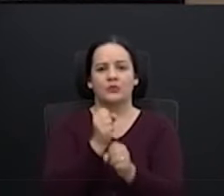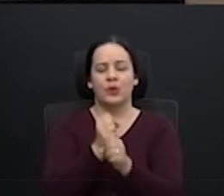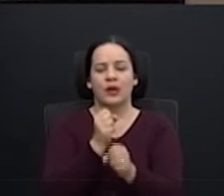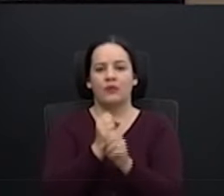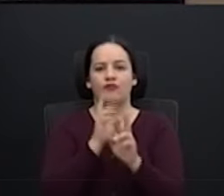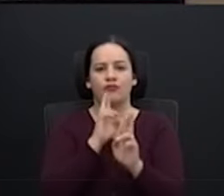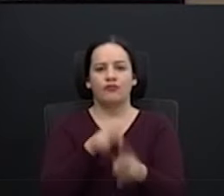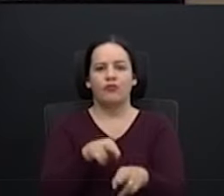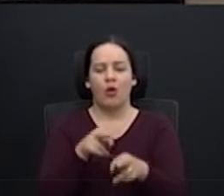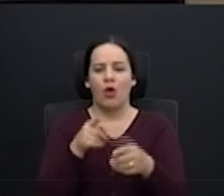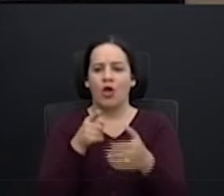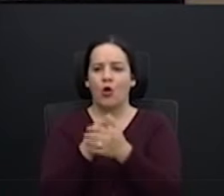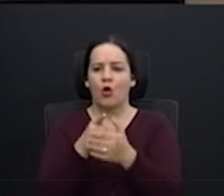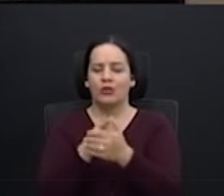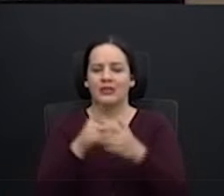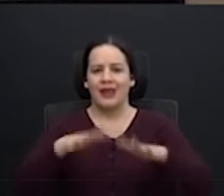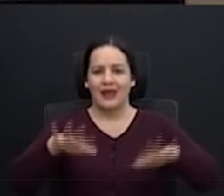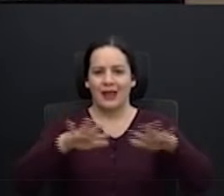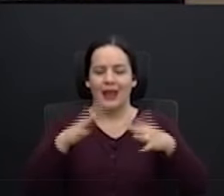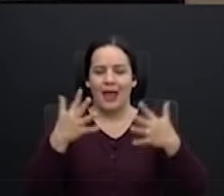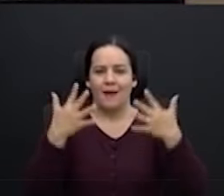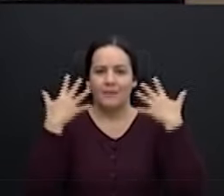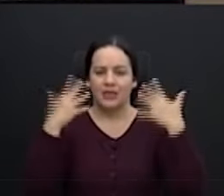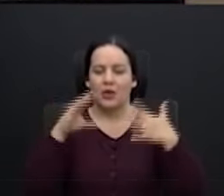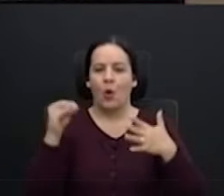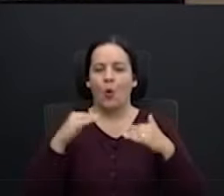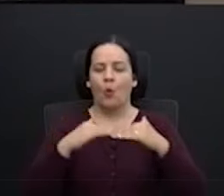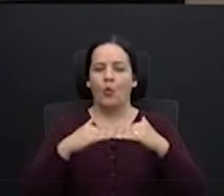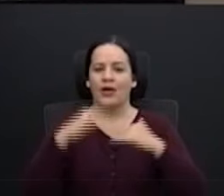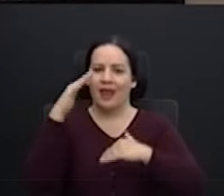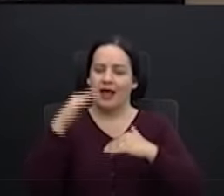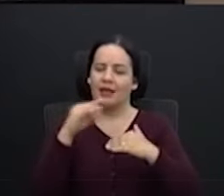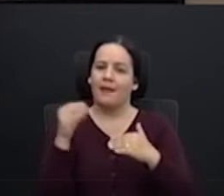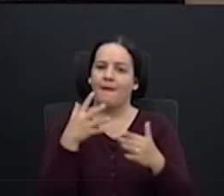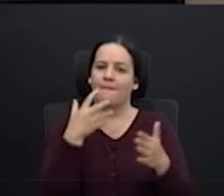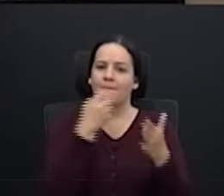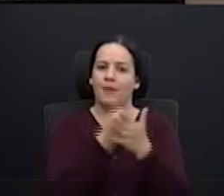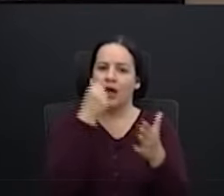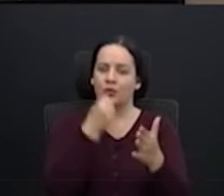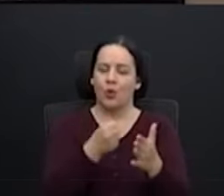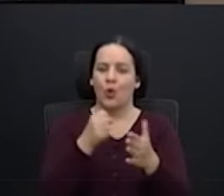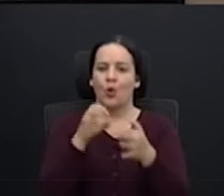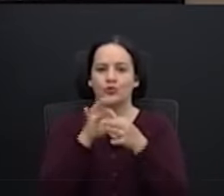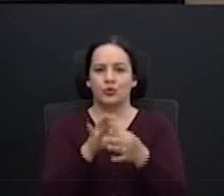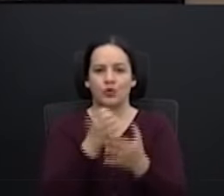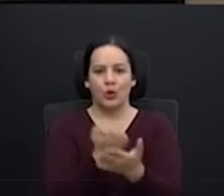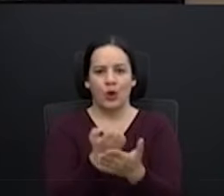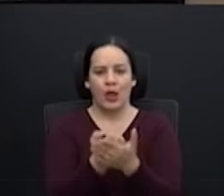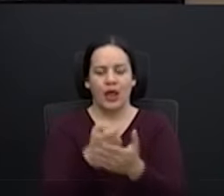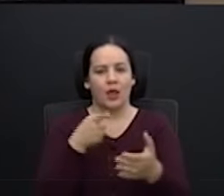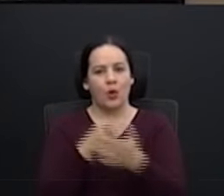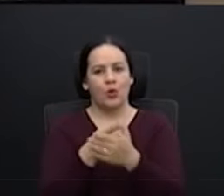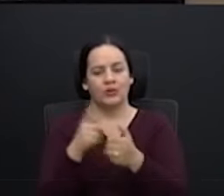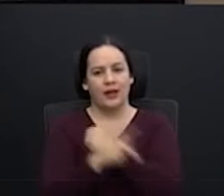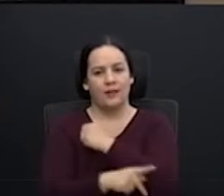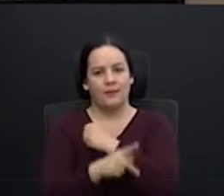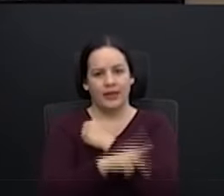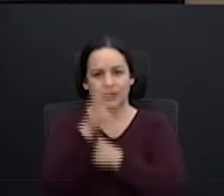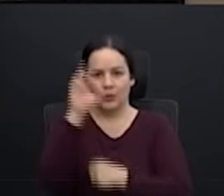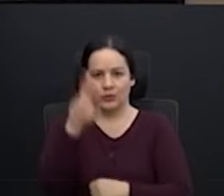contra del ambiente con un alto impacto socioeconómico en contra del Estado costarricense. Por eso